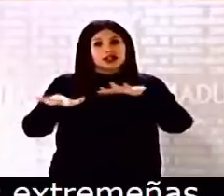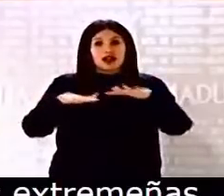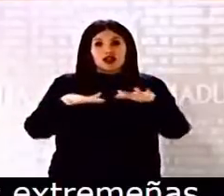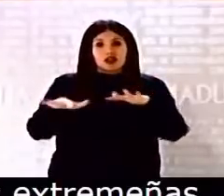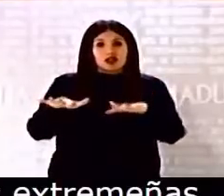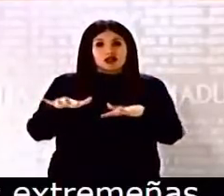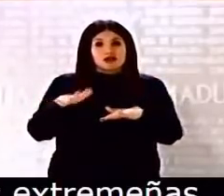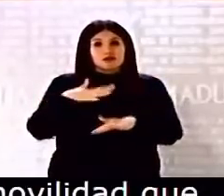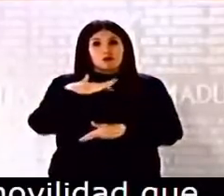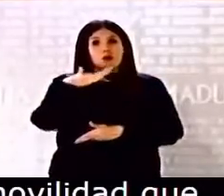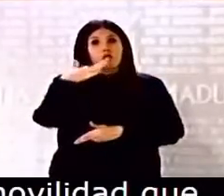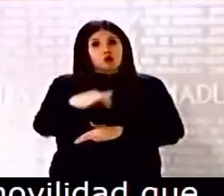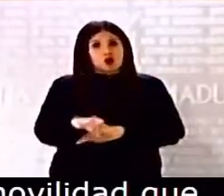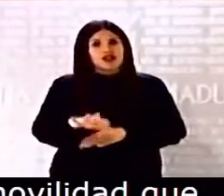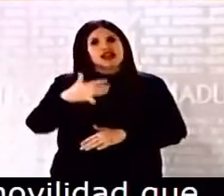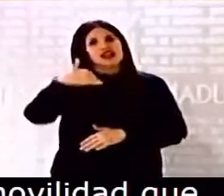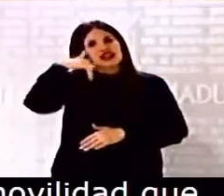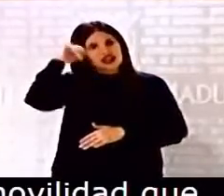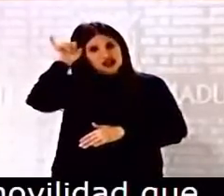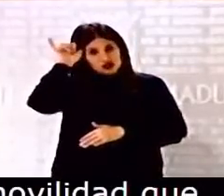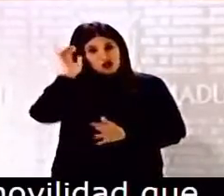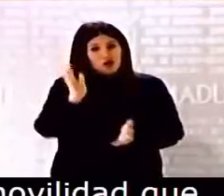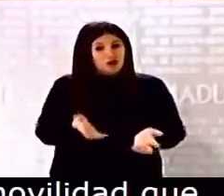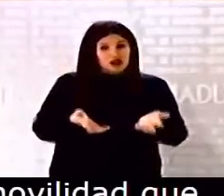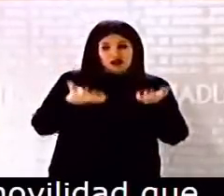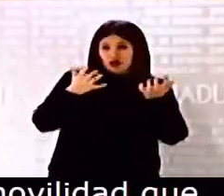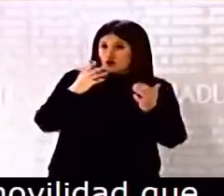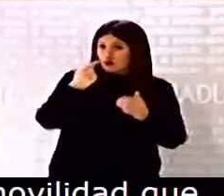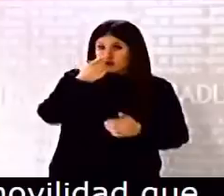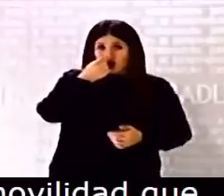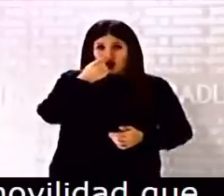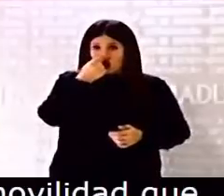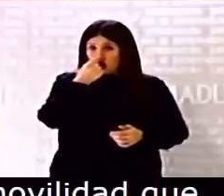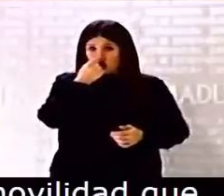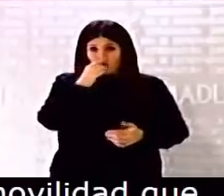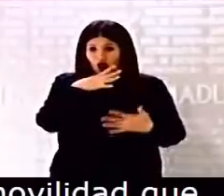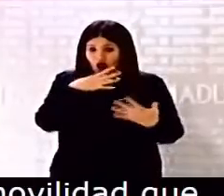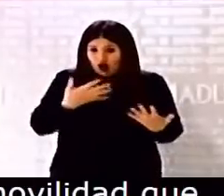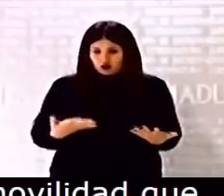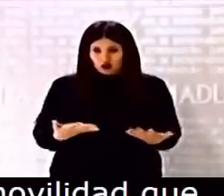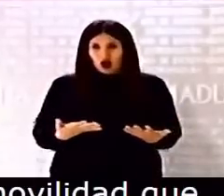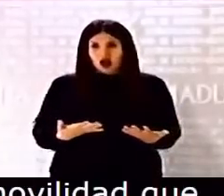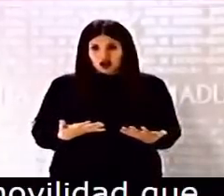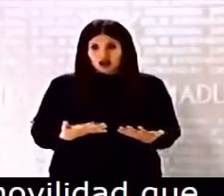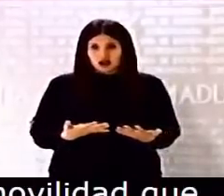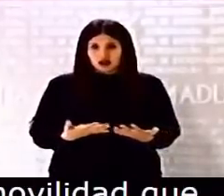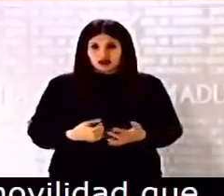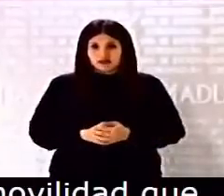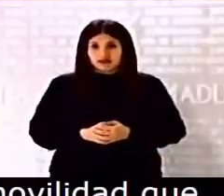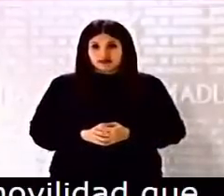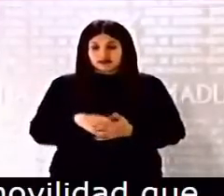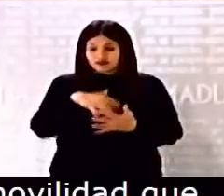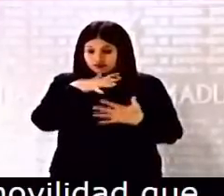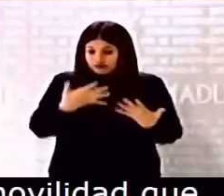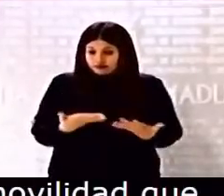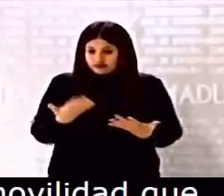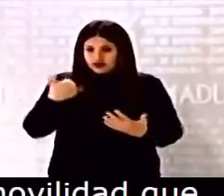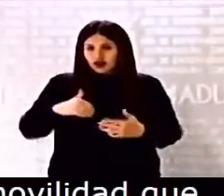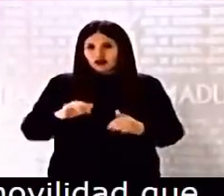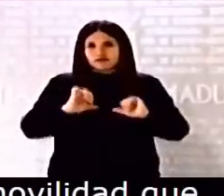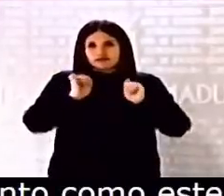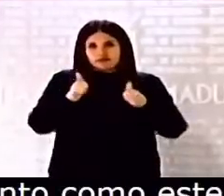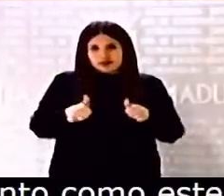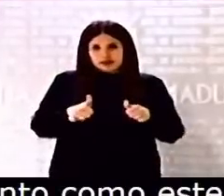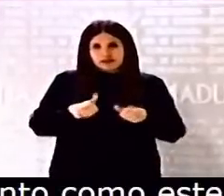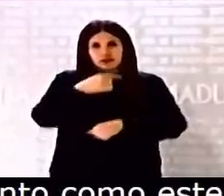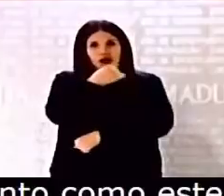que puede traernos más riesgo que beneficios en un momento como este, que se están empezando a ver los resultados de un